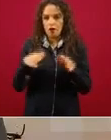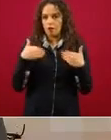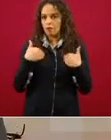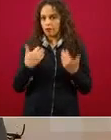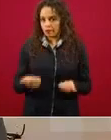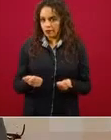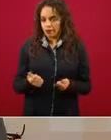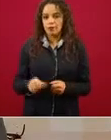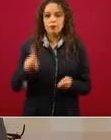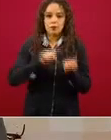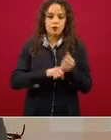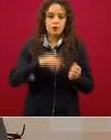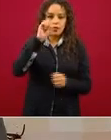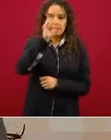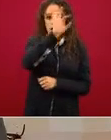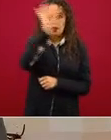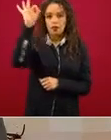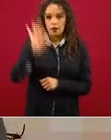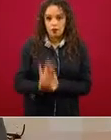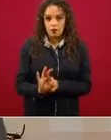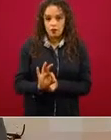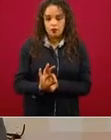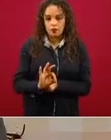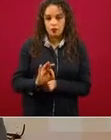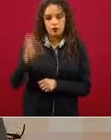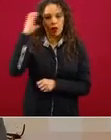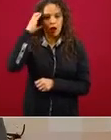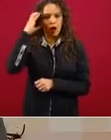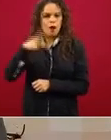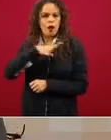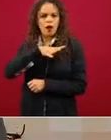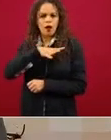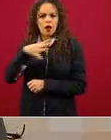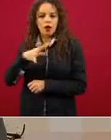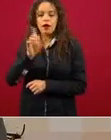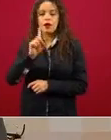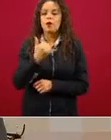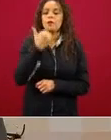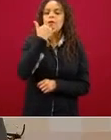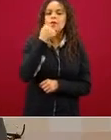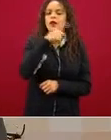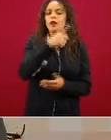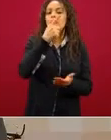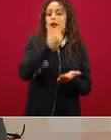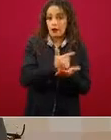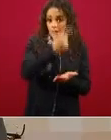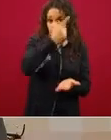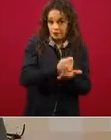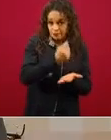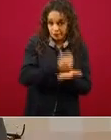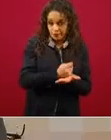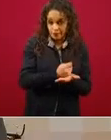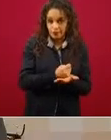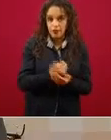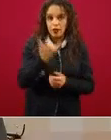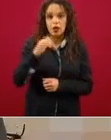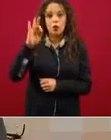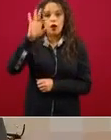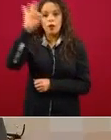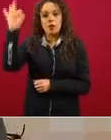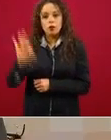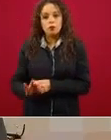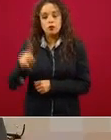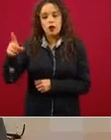representatividad, 60% las de camas generales, las de terapia intensiva y 40% las de